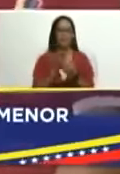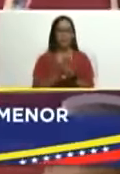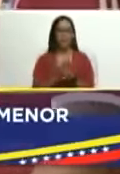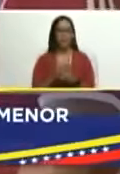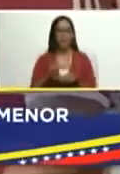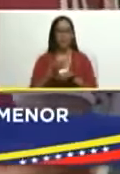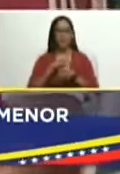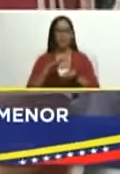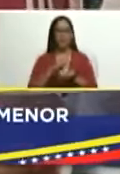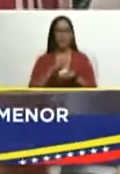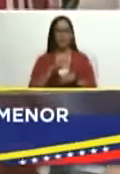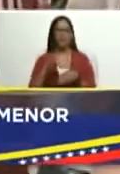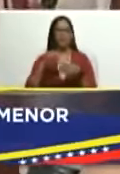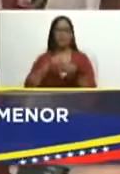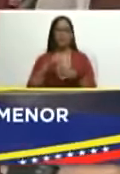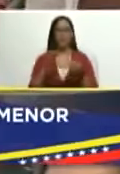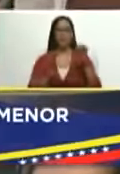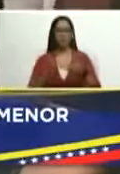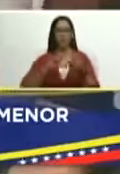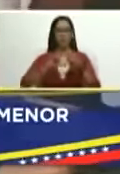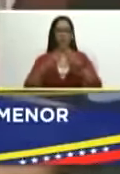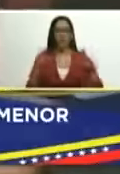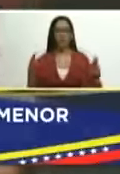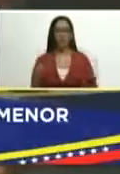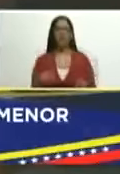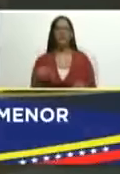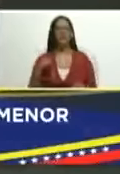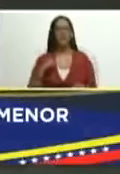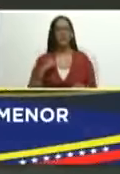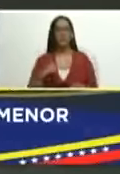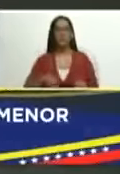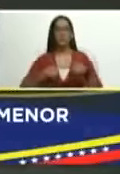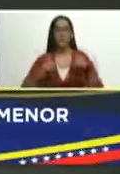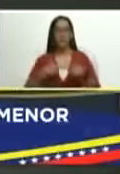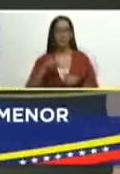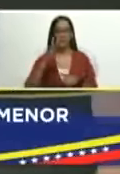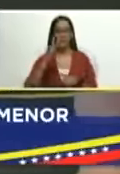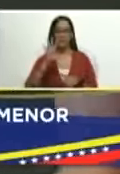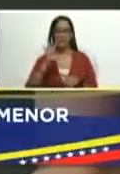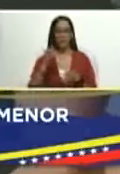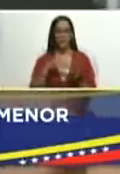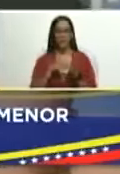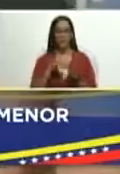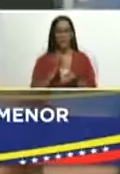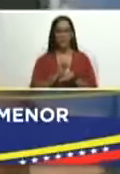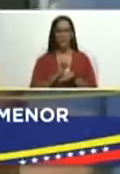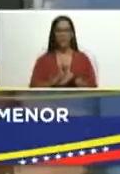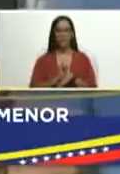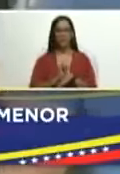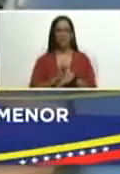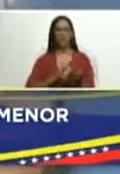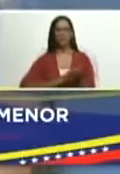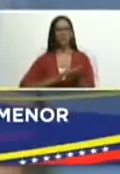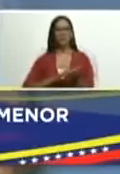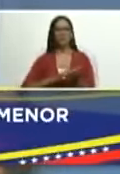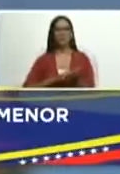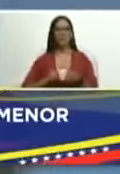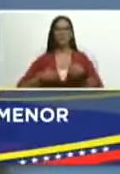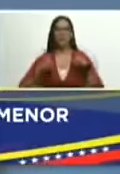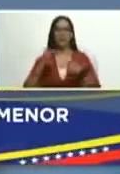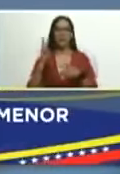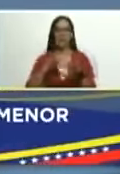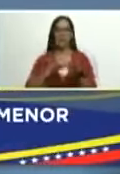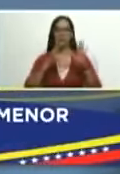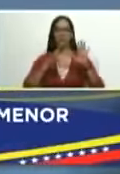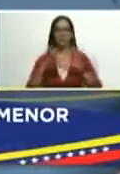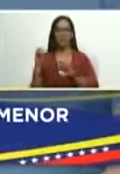del Interior, Justicia y Paz, que son más de 25.000 iglesias, y hemos recuperado más de